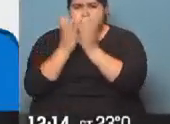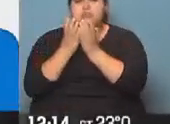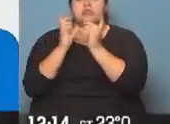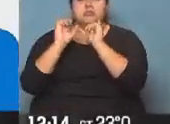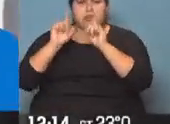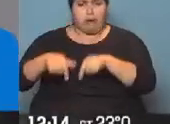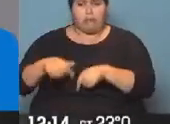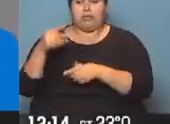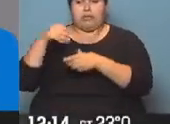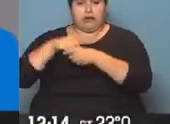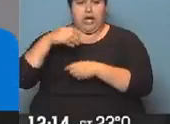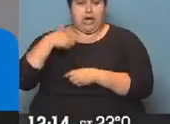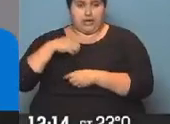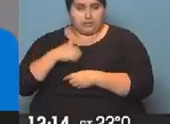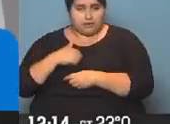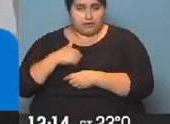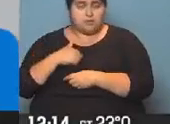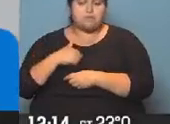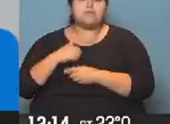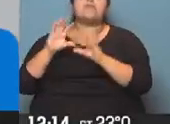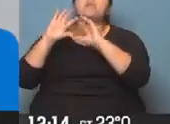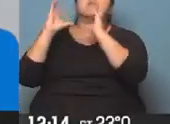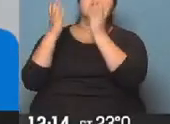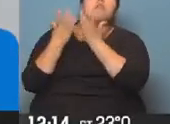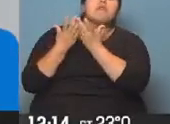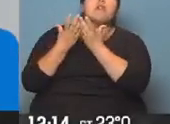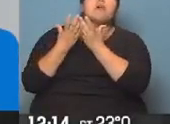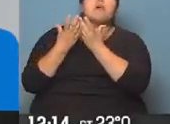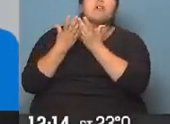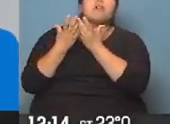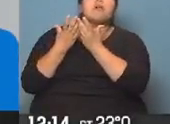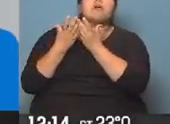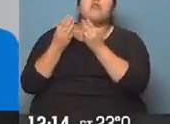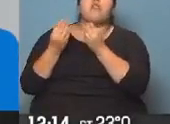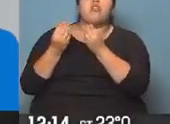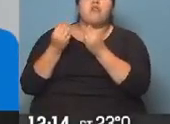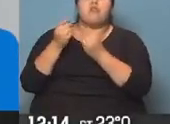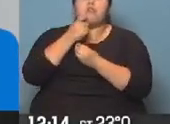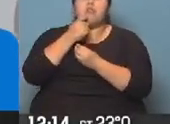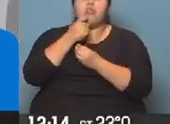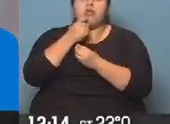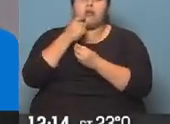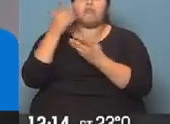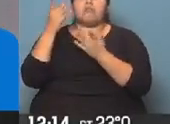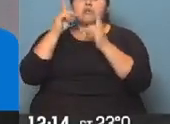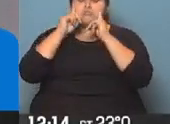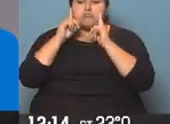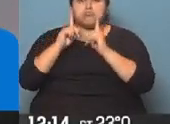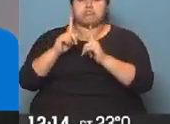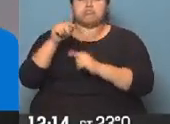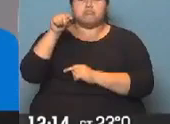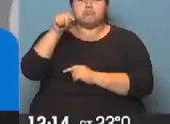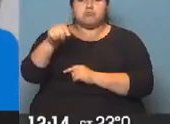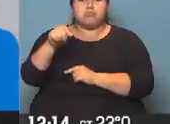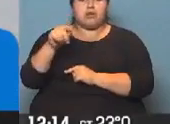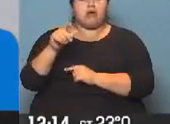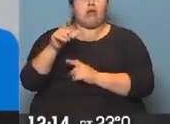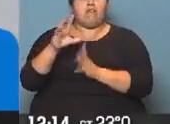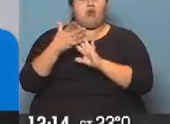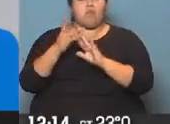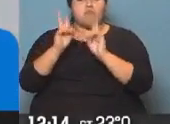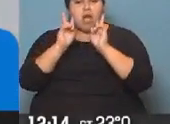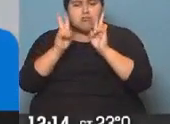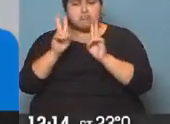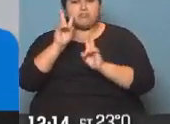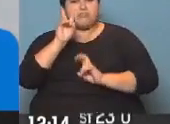Argentina. Organismos internacionales, una pregunta desde lo utópico, ¿no pueden hacer un llamado de atención a un país que tiene este porcentaje y que no